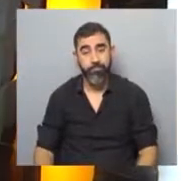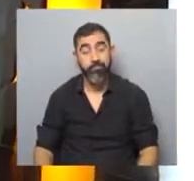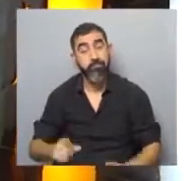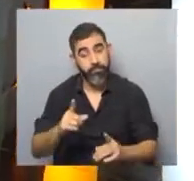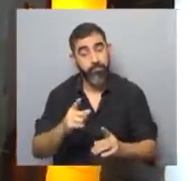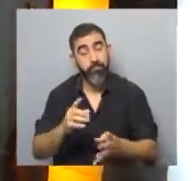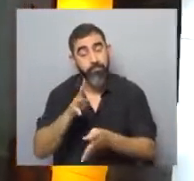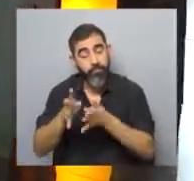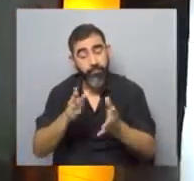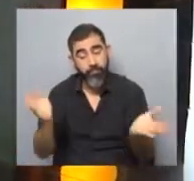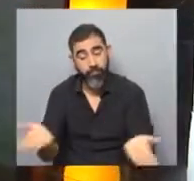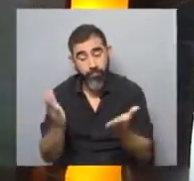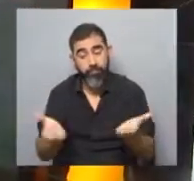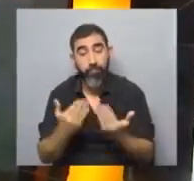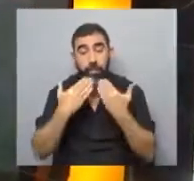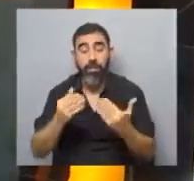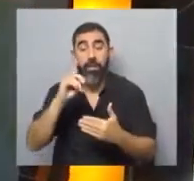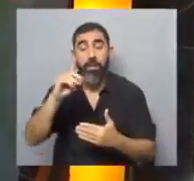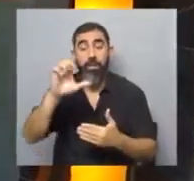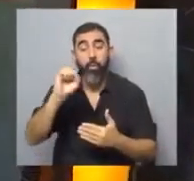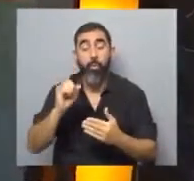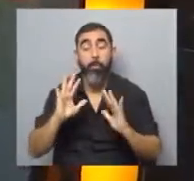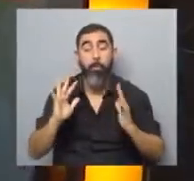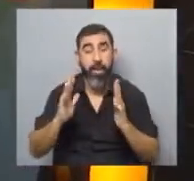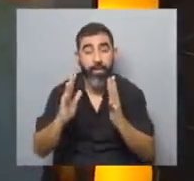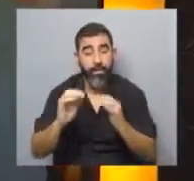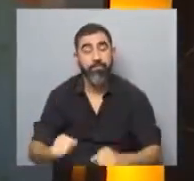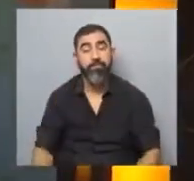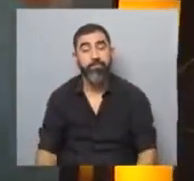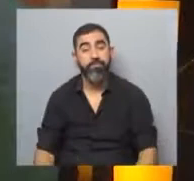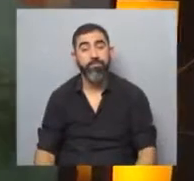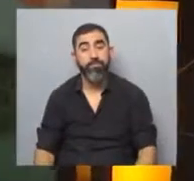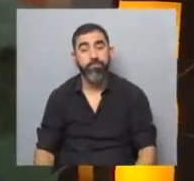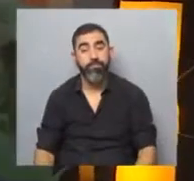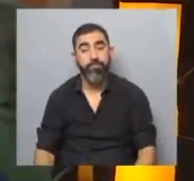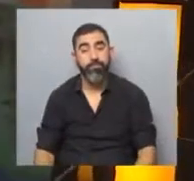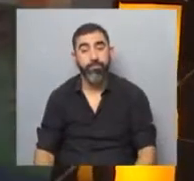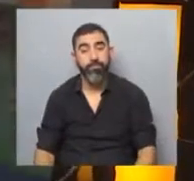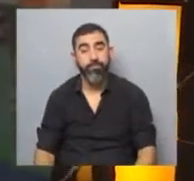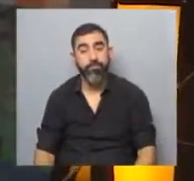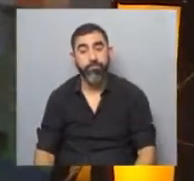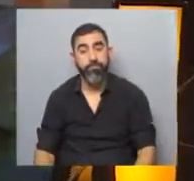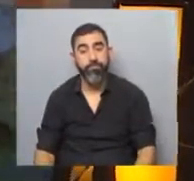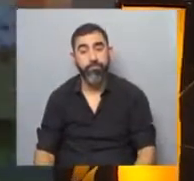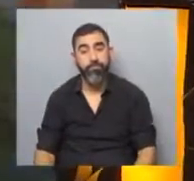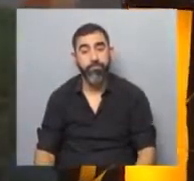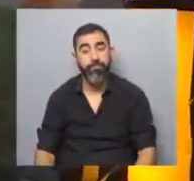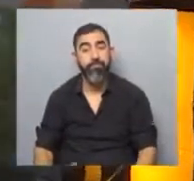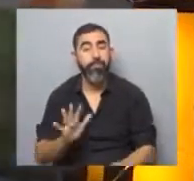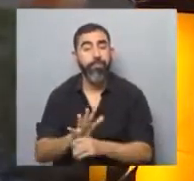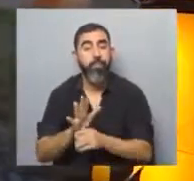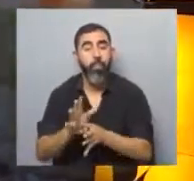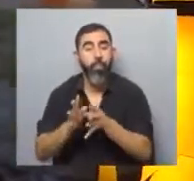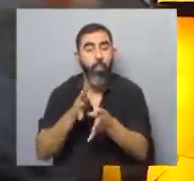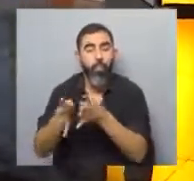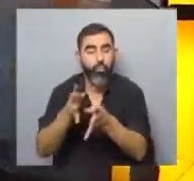el motor de impulso que surge a partir del geoparque. Sin duda. ¿Por qué? Porque, como tú decís, es un motor el